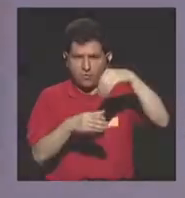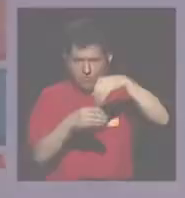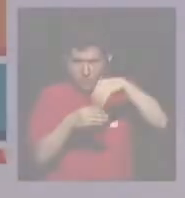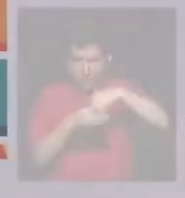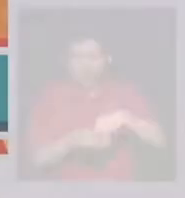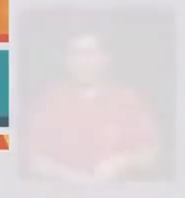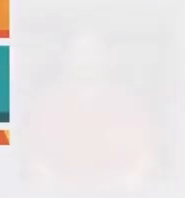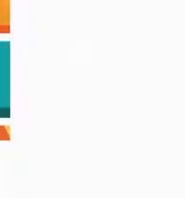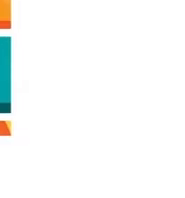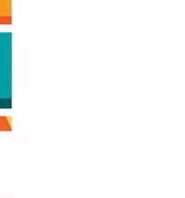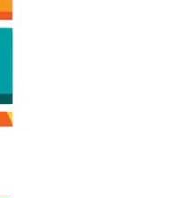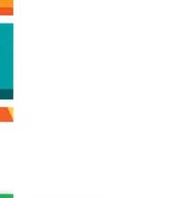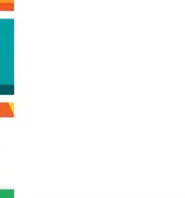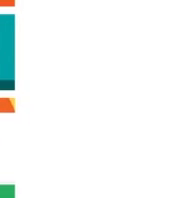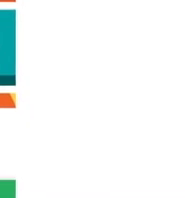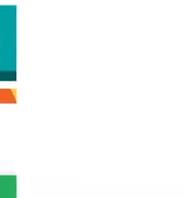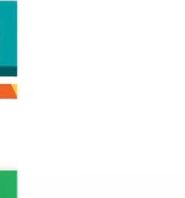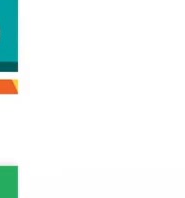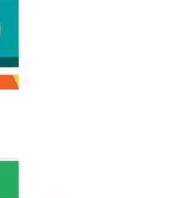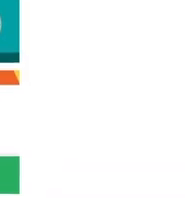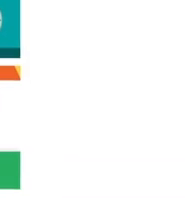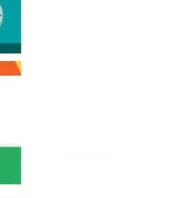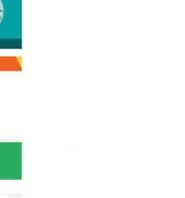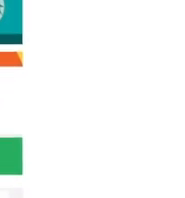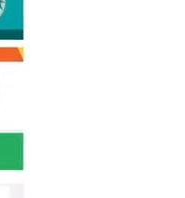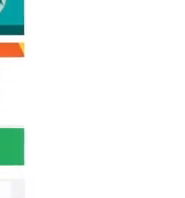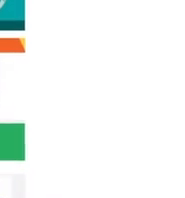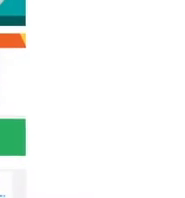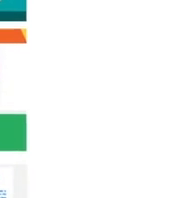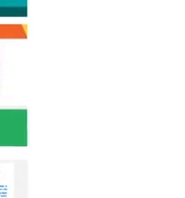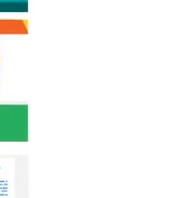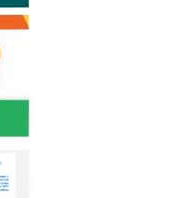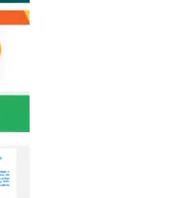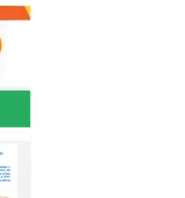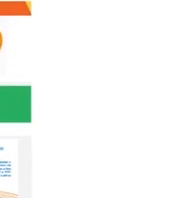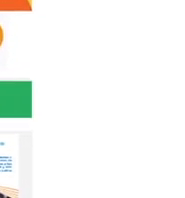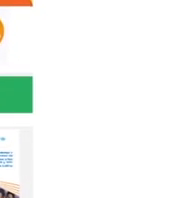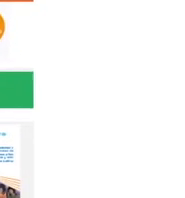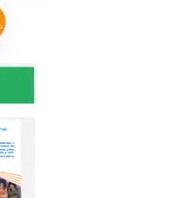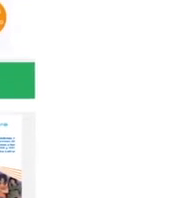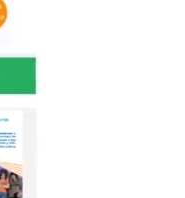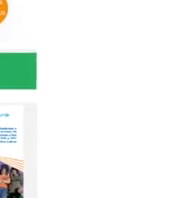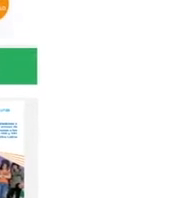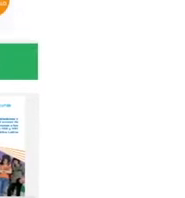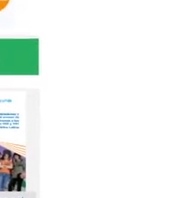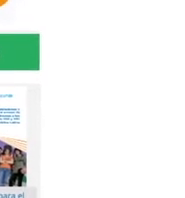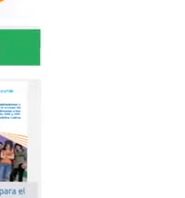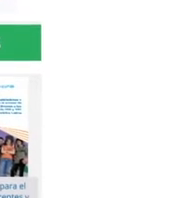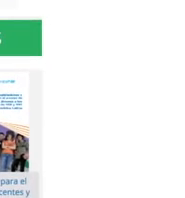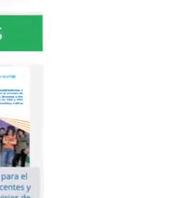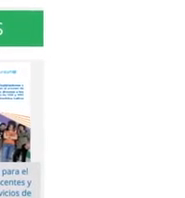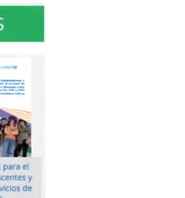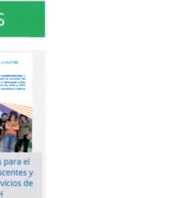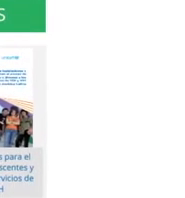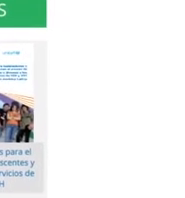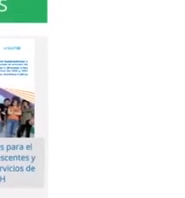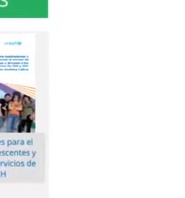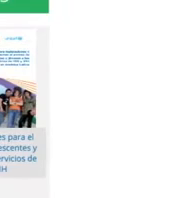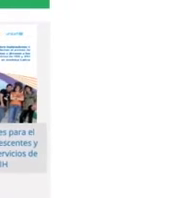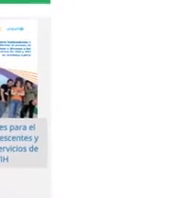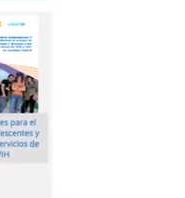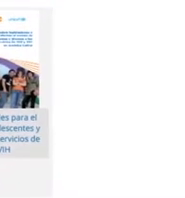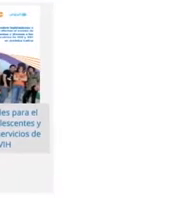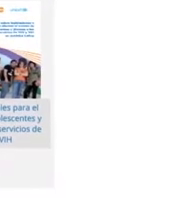de las Naciones Unidas, y bueno, en el MEP en este caso, junto con otras instituciones a nivel nacional, logran establecer una